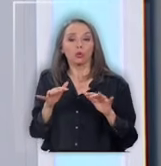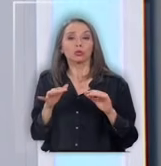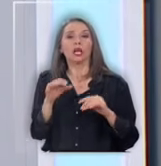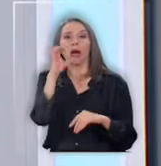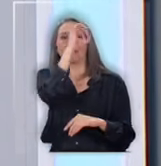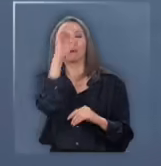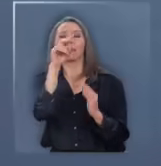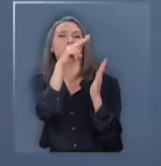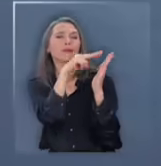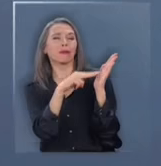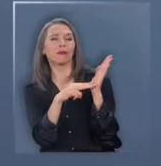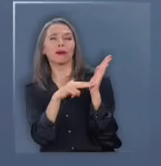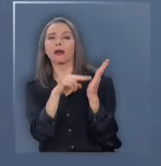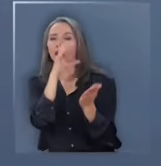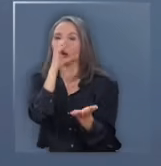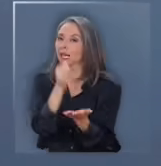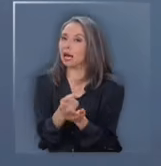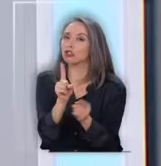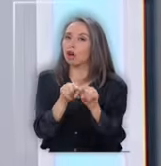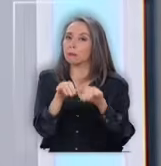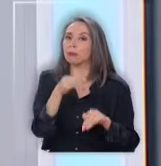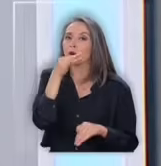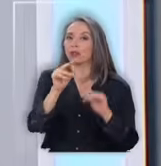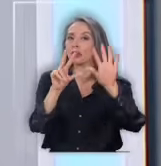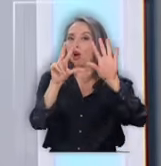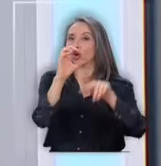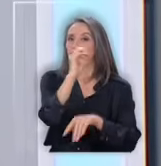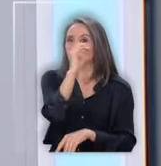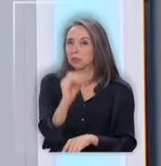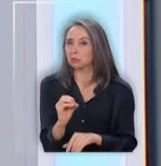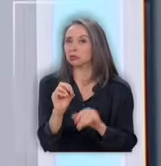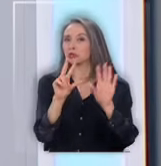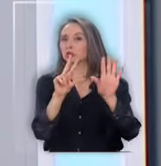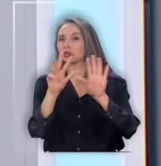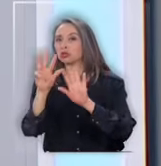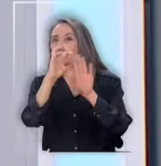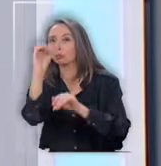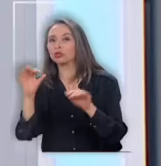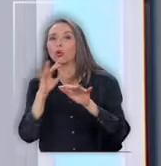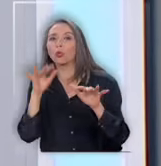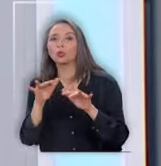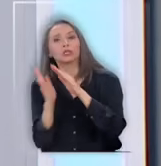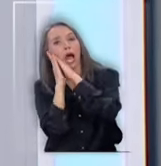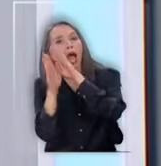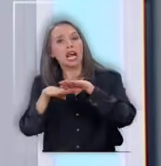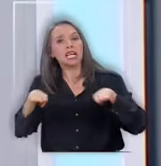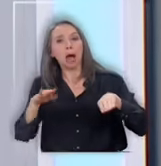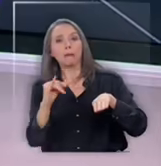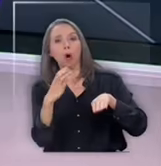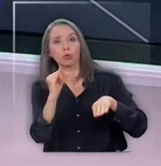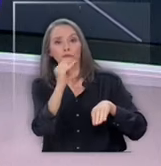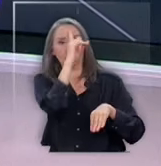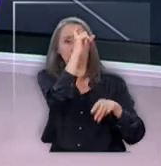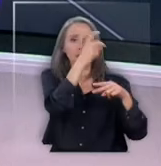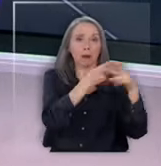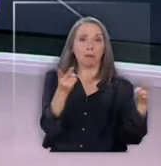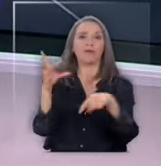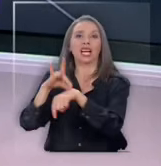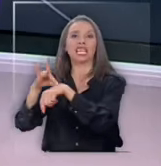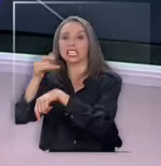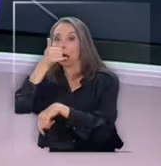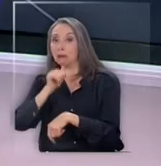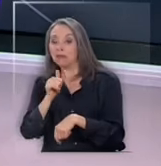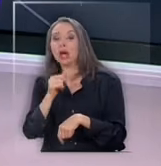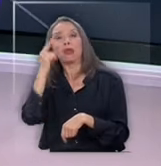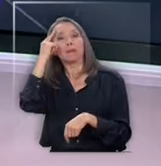engañan a veces porque no es lo mismo hablar de 80 por ciento 89 por ciento ocupación de camas críticas en santiago público y privado quiero recalcar eso